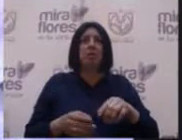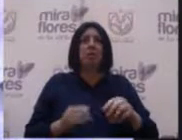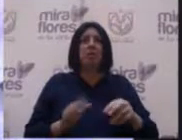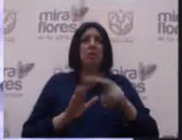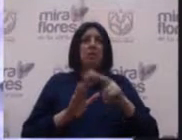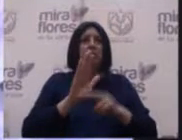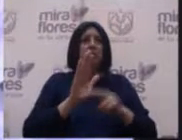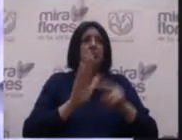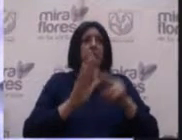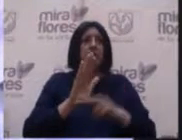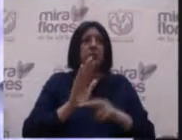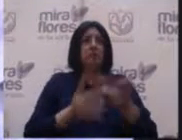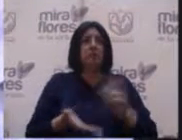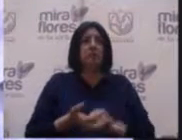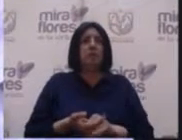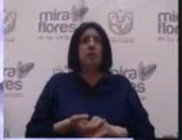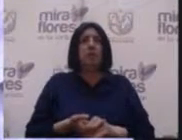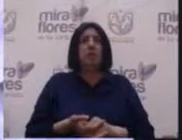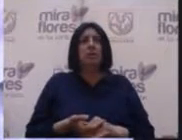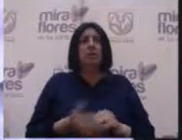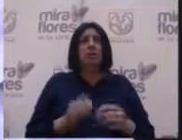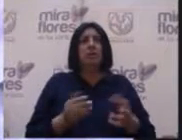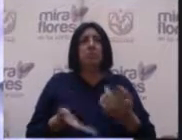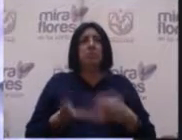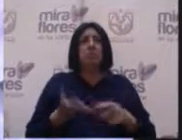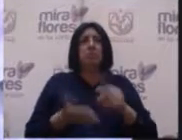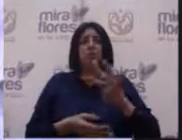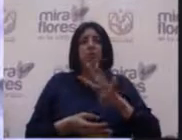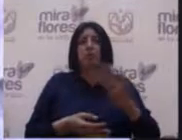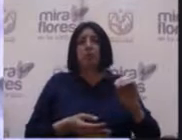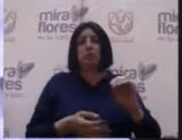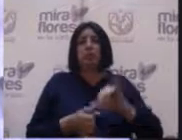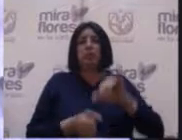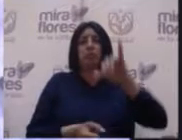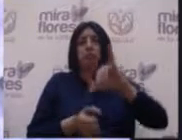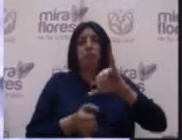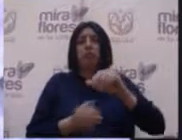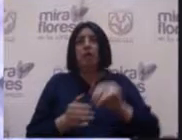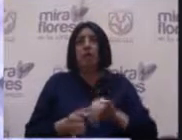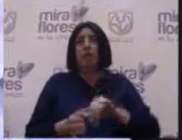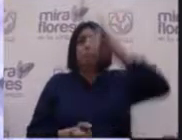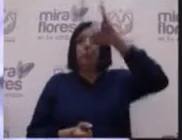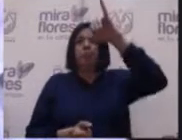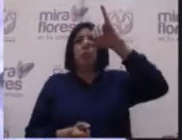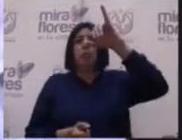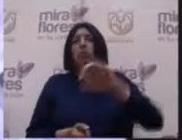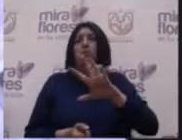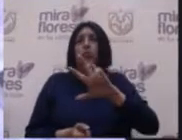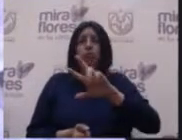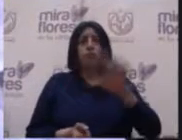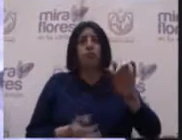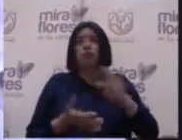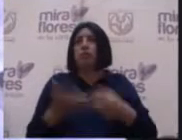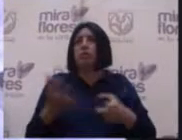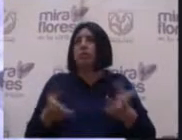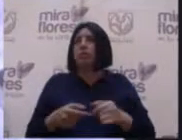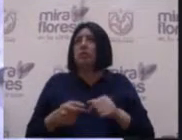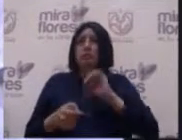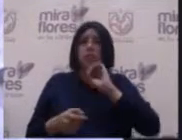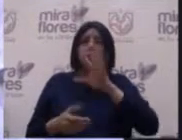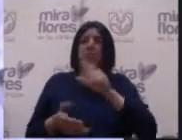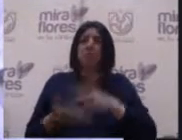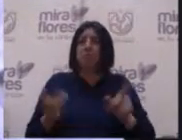normativa, y lo mencionó porque el área normativa pasa de 400 metros a 800 metros. Lo manifestó en la sesión